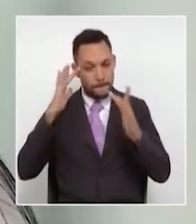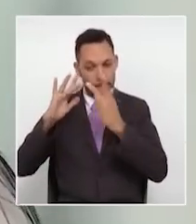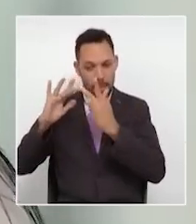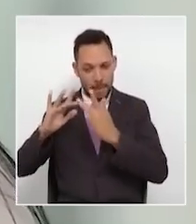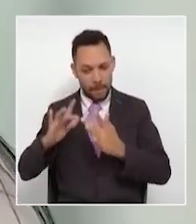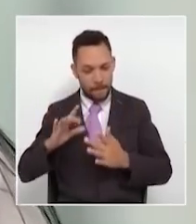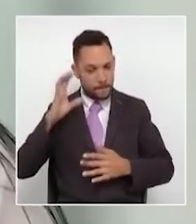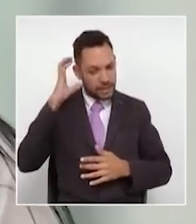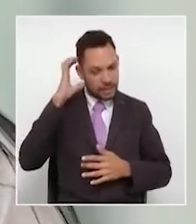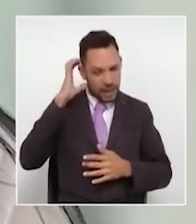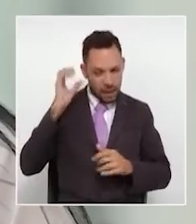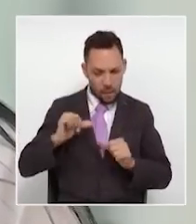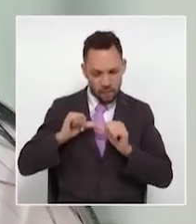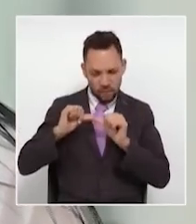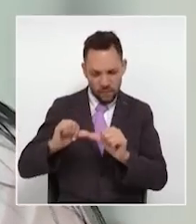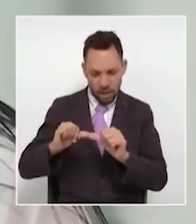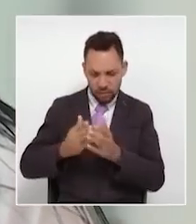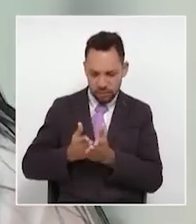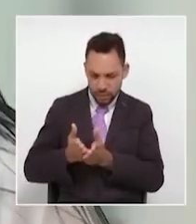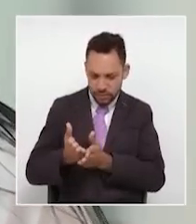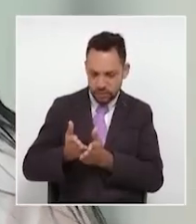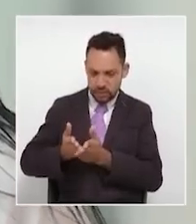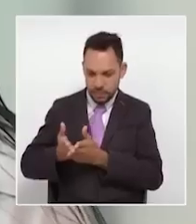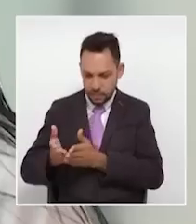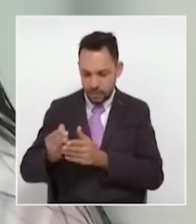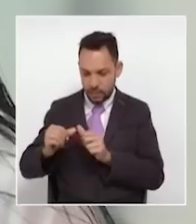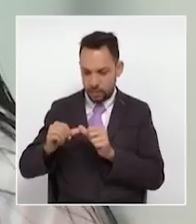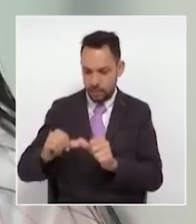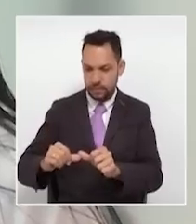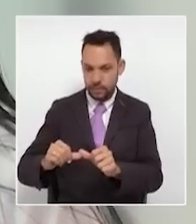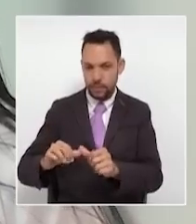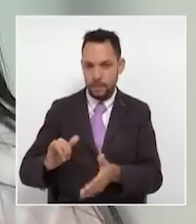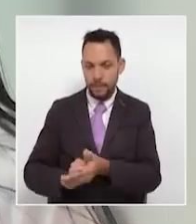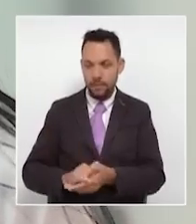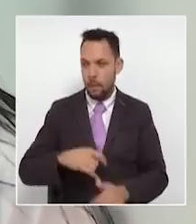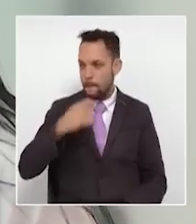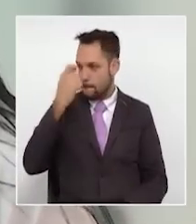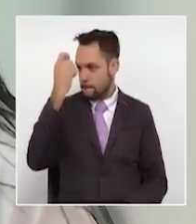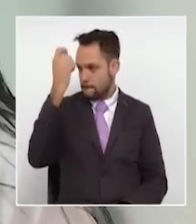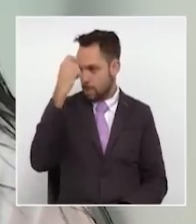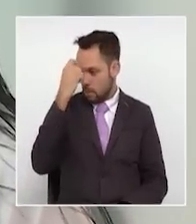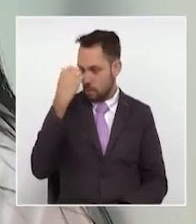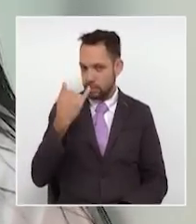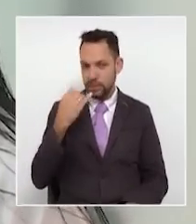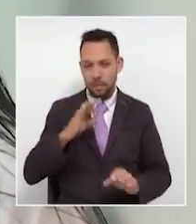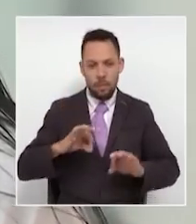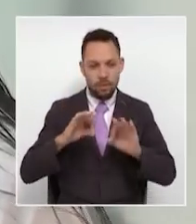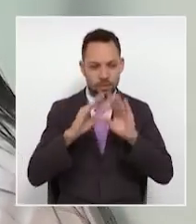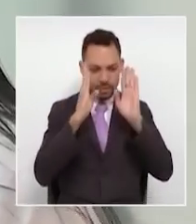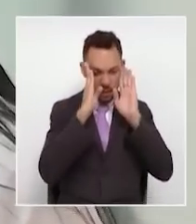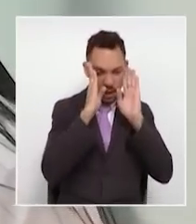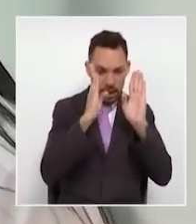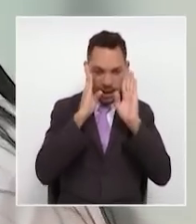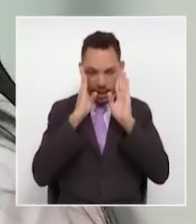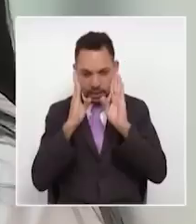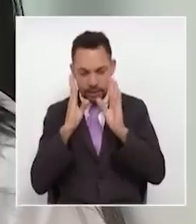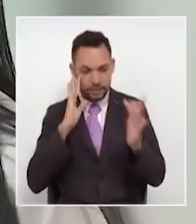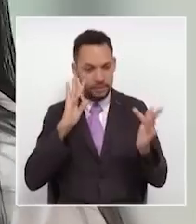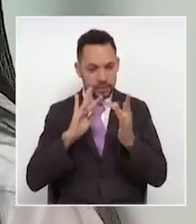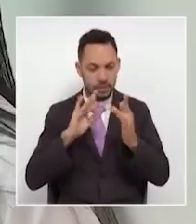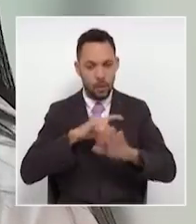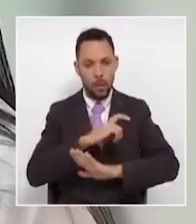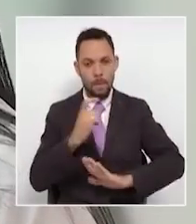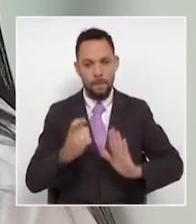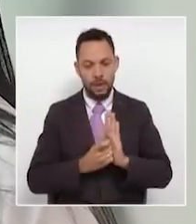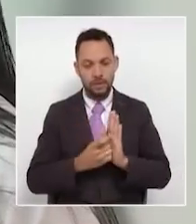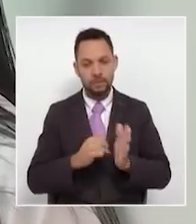mantienen una memo para meter en nuestra memoria y nuestra atención en todo momento dentro